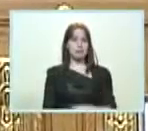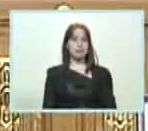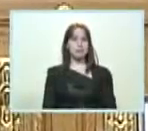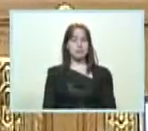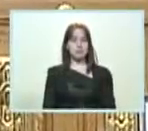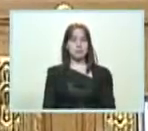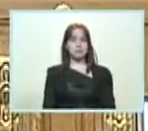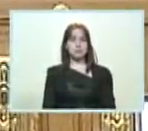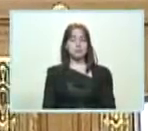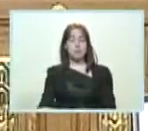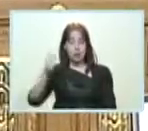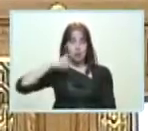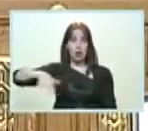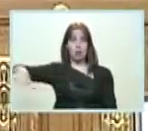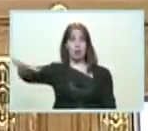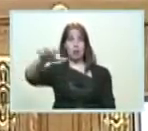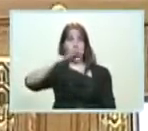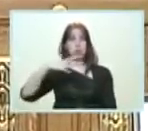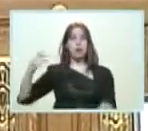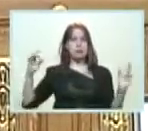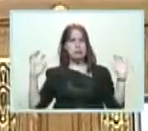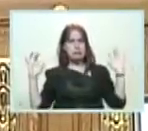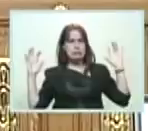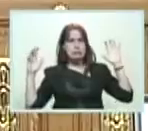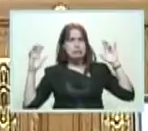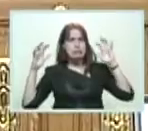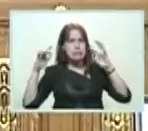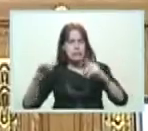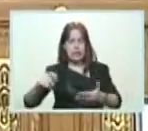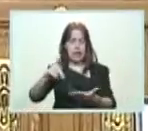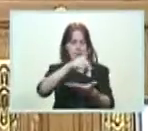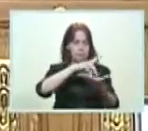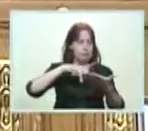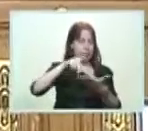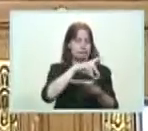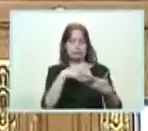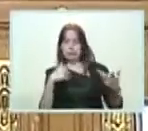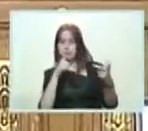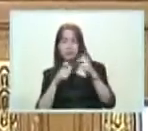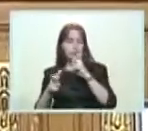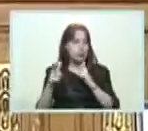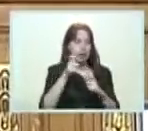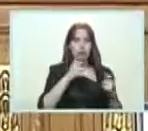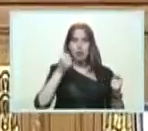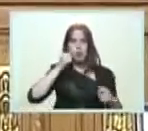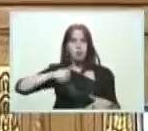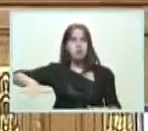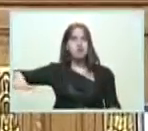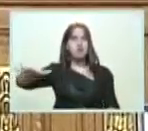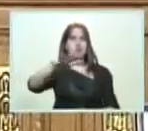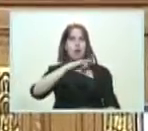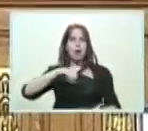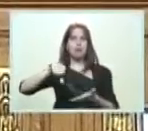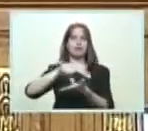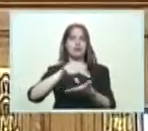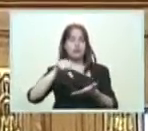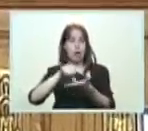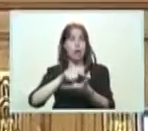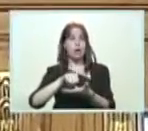Y el pueblo fue agrupándose, plaza por plaza, pueblo por pueblo, ciudad por ciudad.